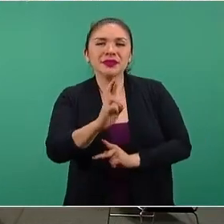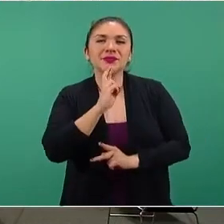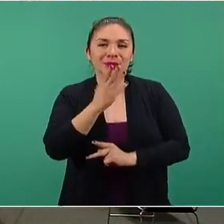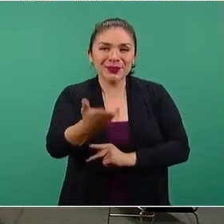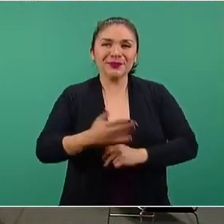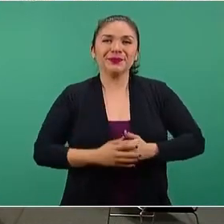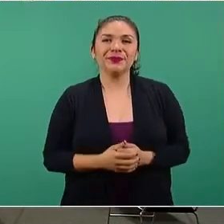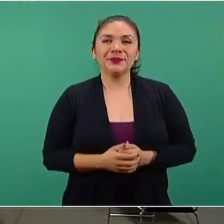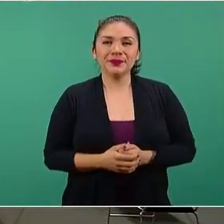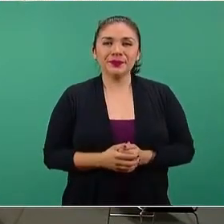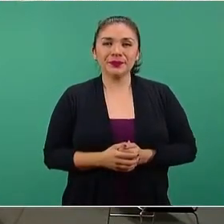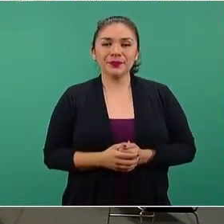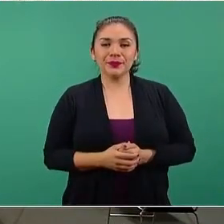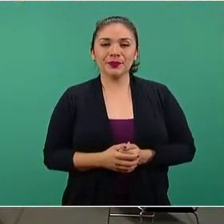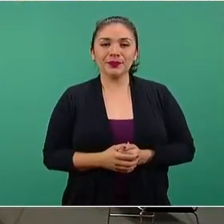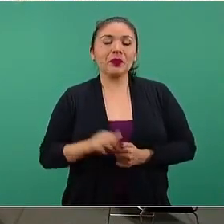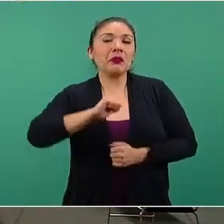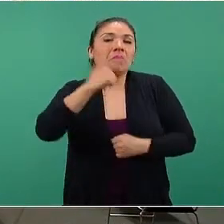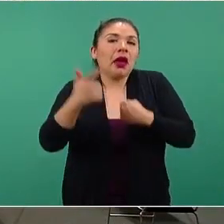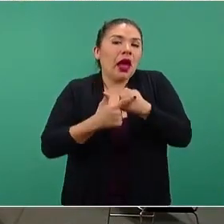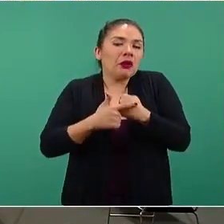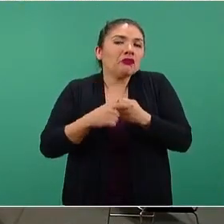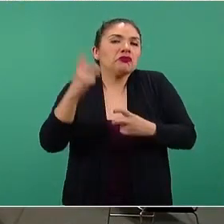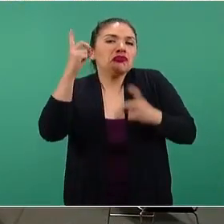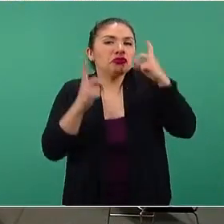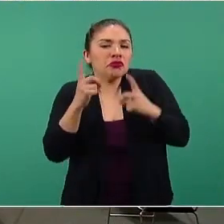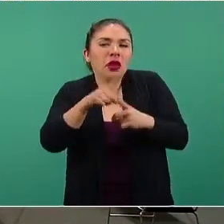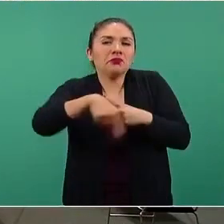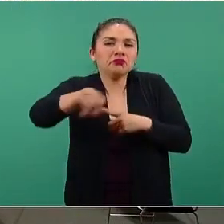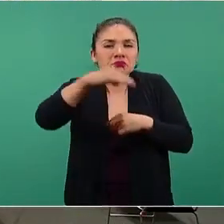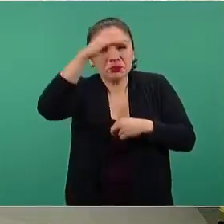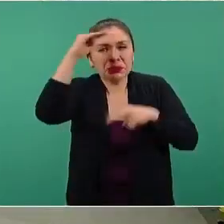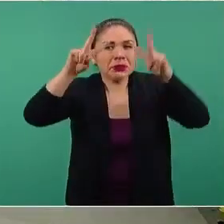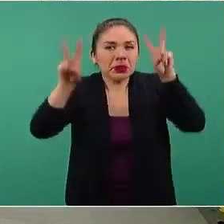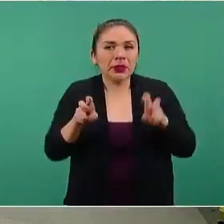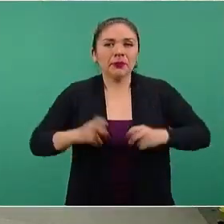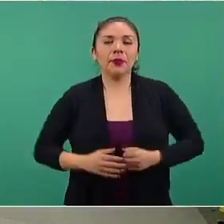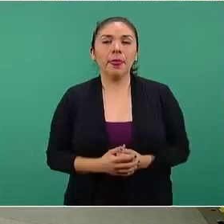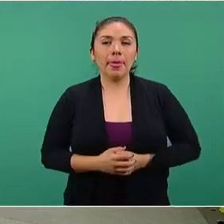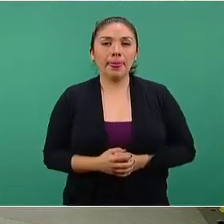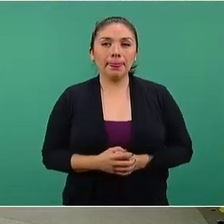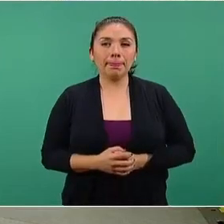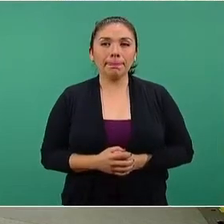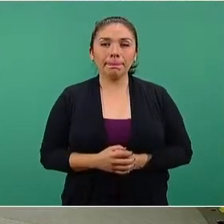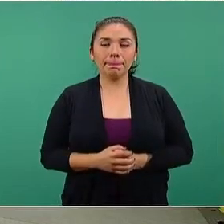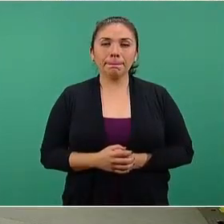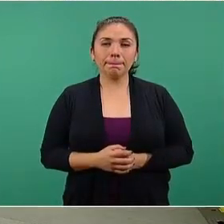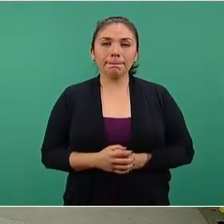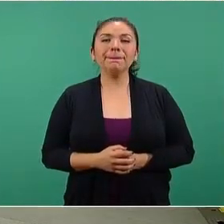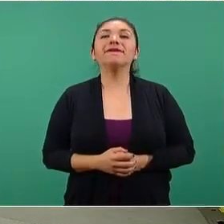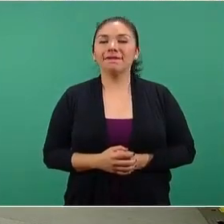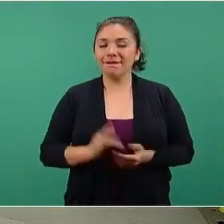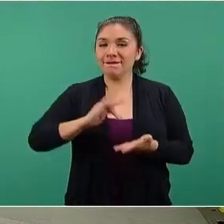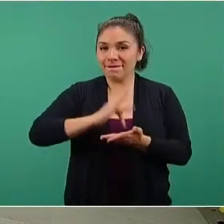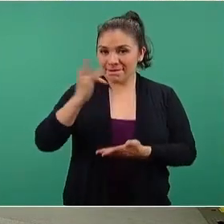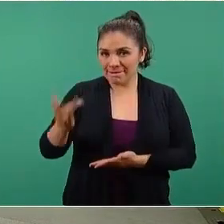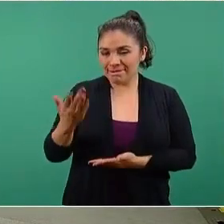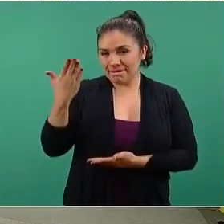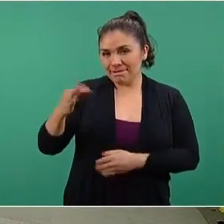preguntas y respuestas para cualquier tema que tengan ustedes en consideración. Gracias. Muchas